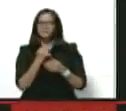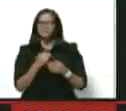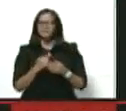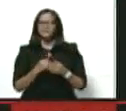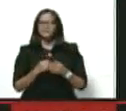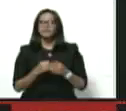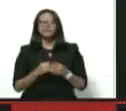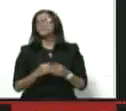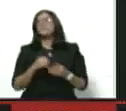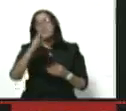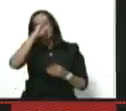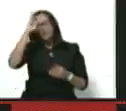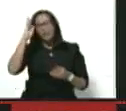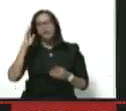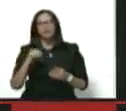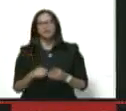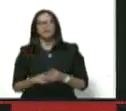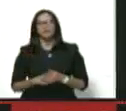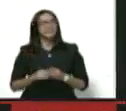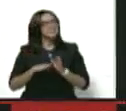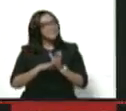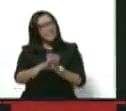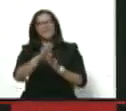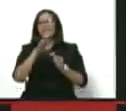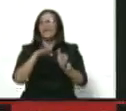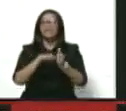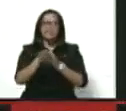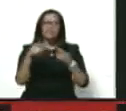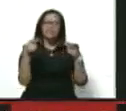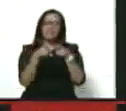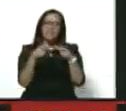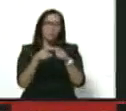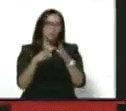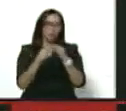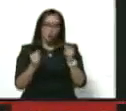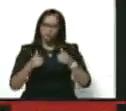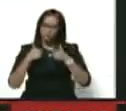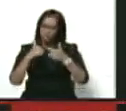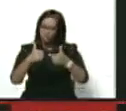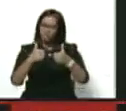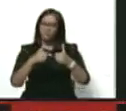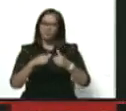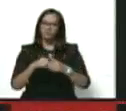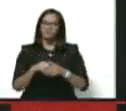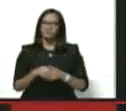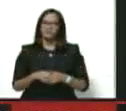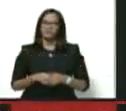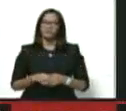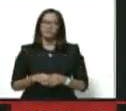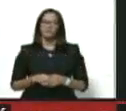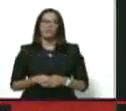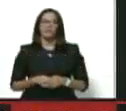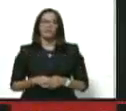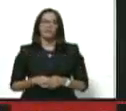Diosdado. Sigue adelante tu equipo. El mazo